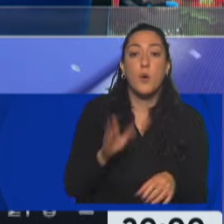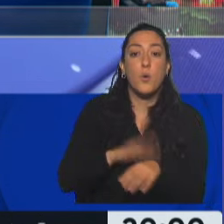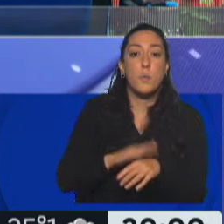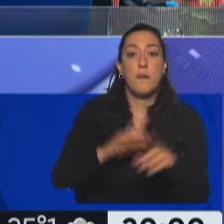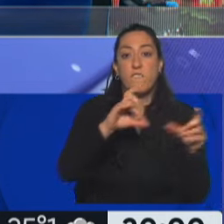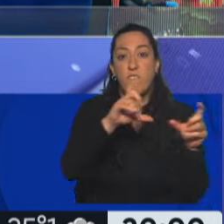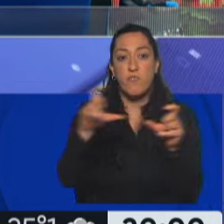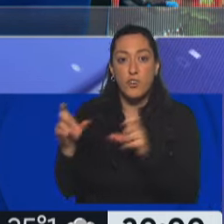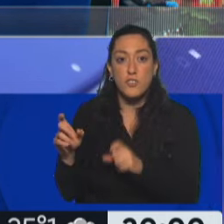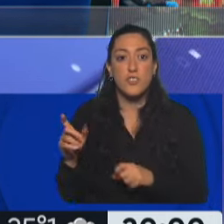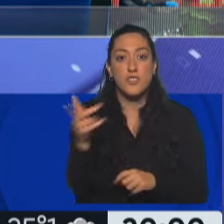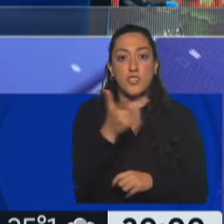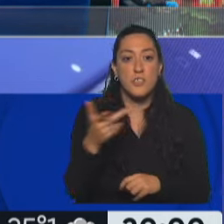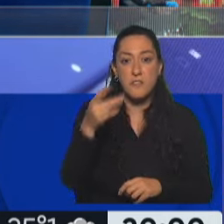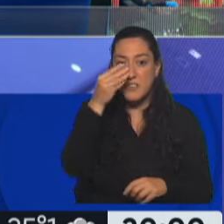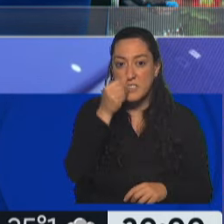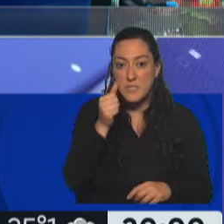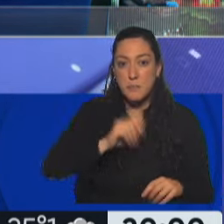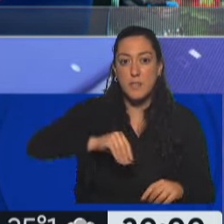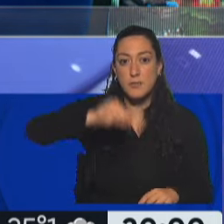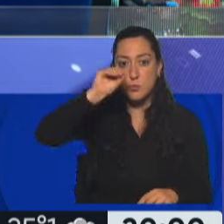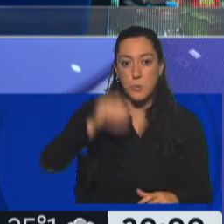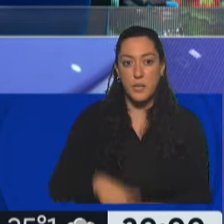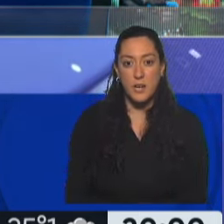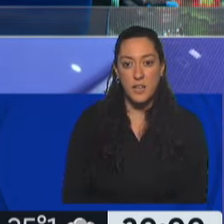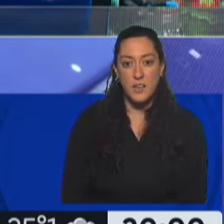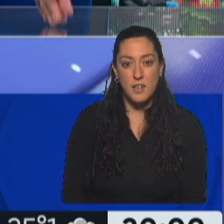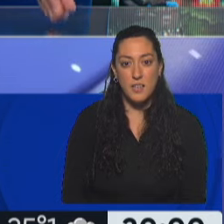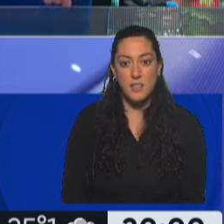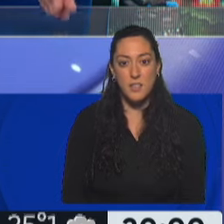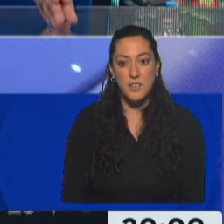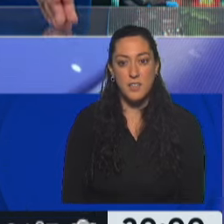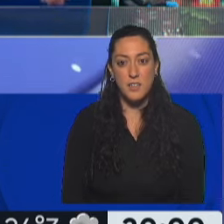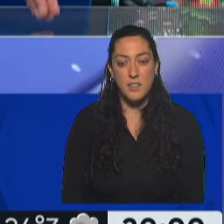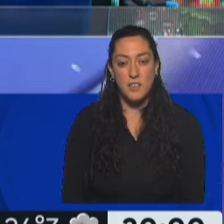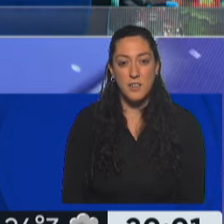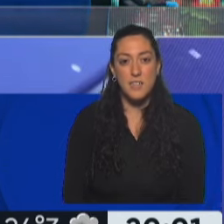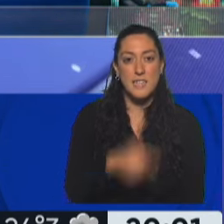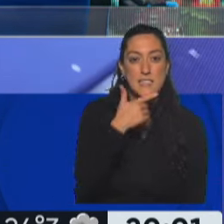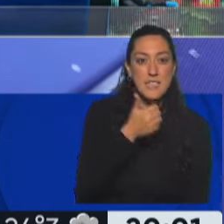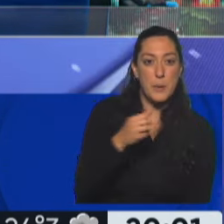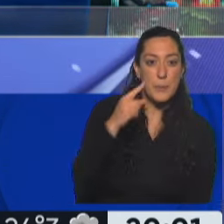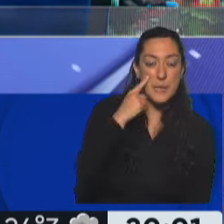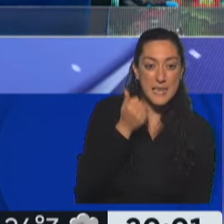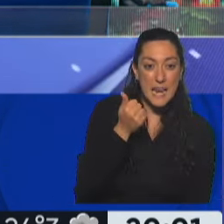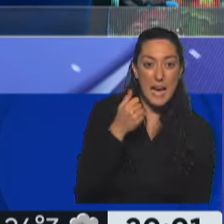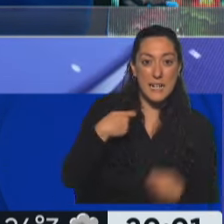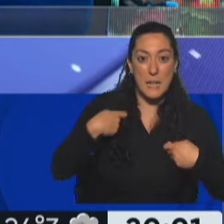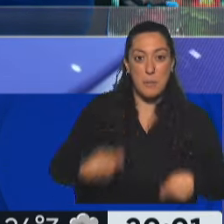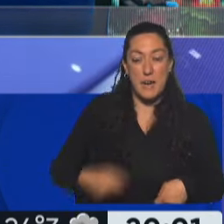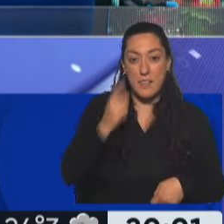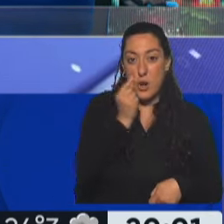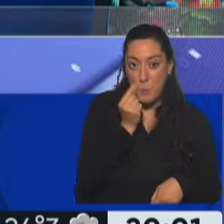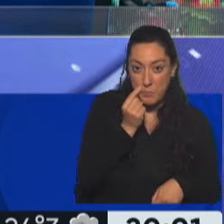fotos que postearon ellos el fin de semana, en estos días nada más, de ella, de Sabrina Rojas, con una remera de Luciano Castro. Y Luciano